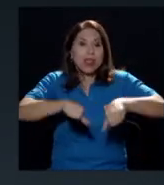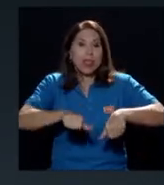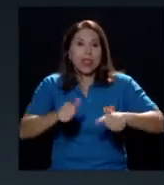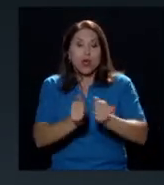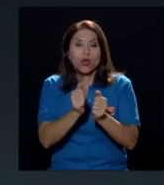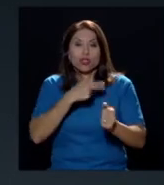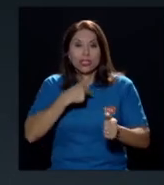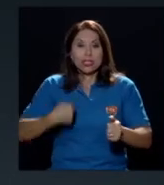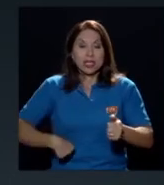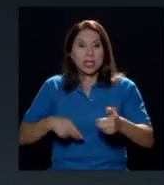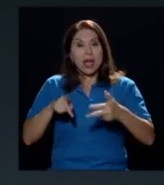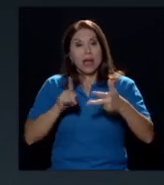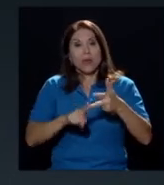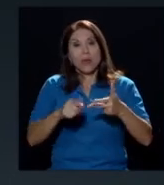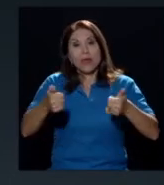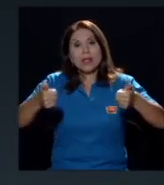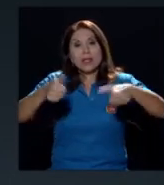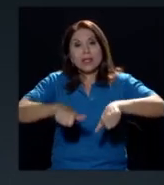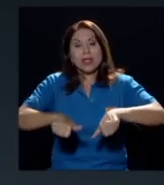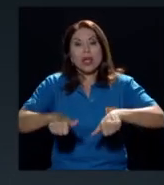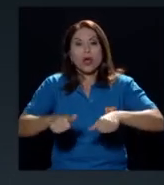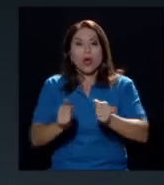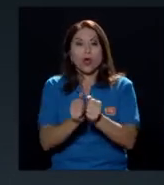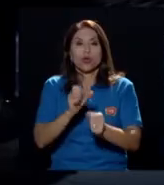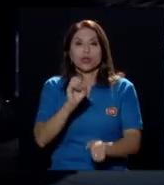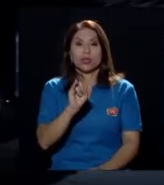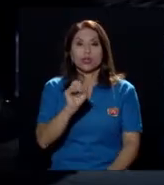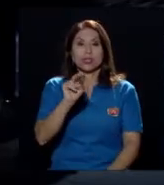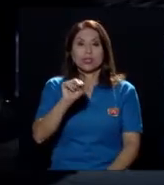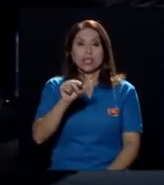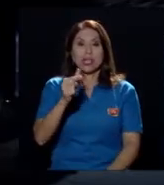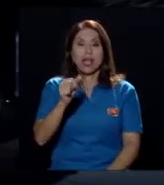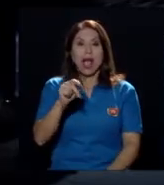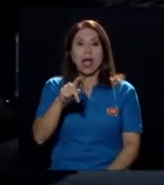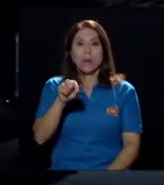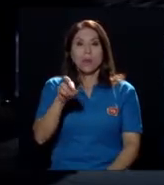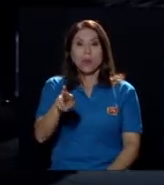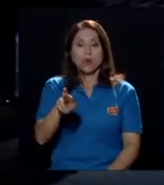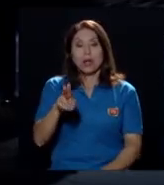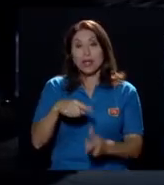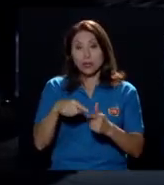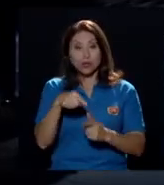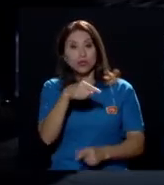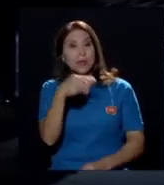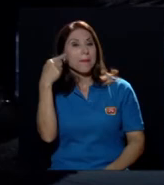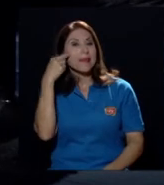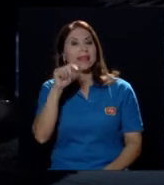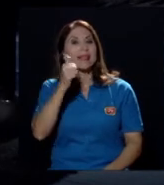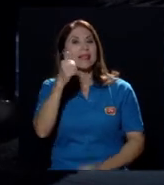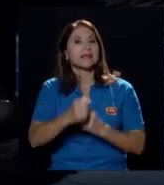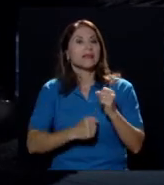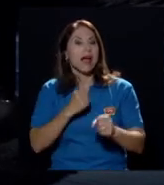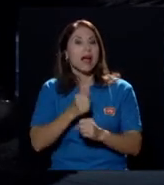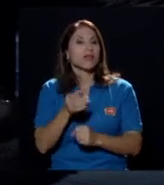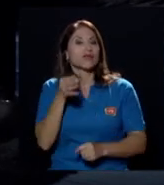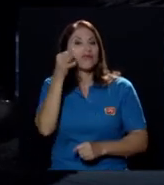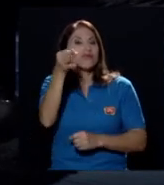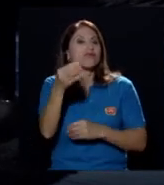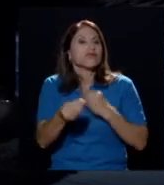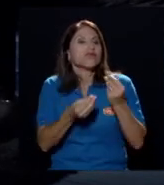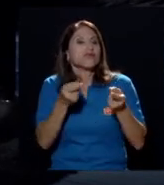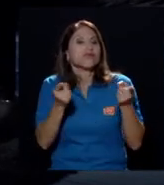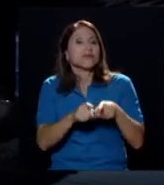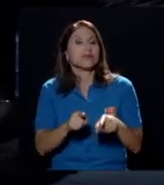Dentro de 10 años, ¿cómo imagina usted que sería el entorno? Bueno, en primer lugar, el tratado fue un